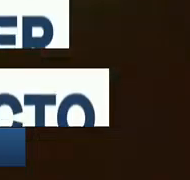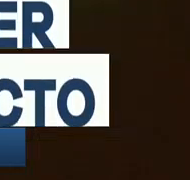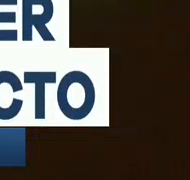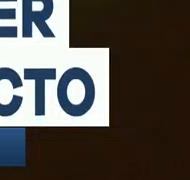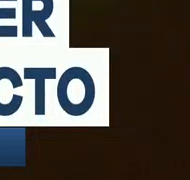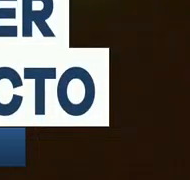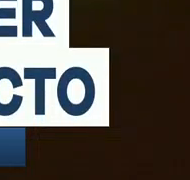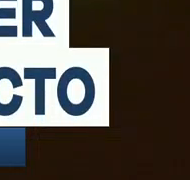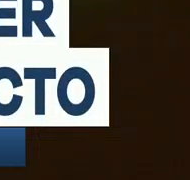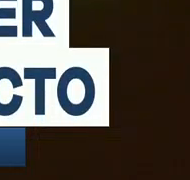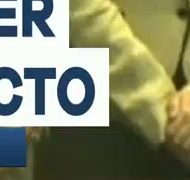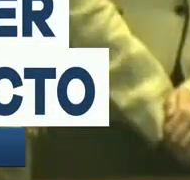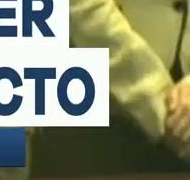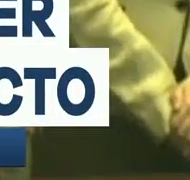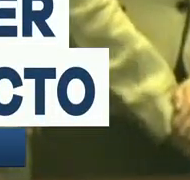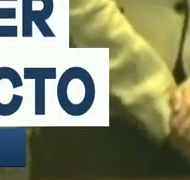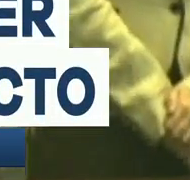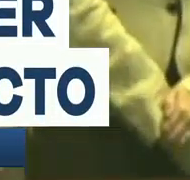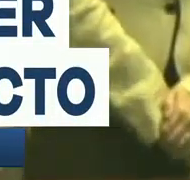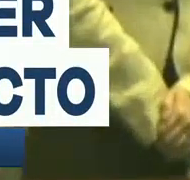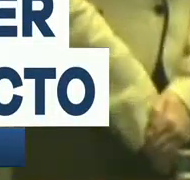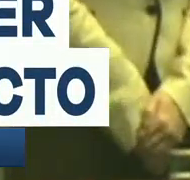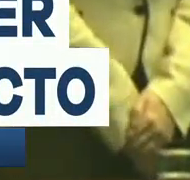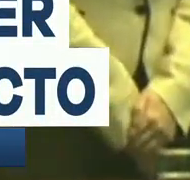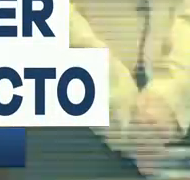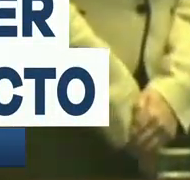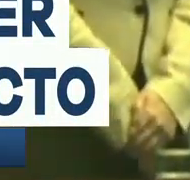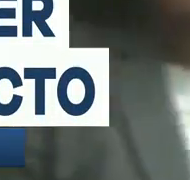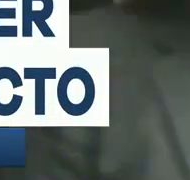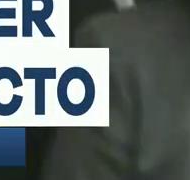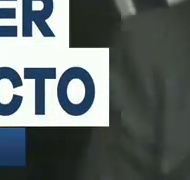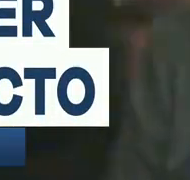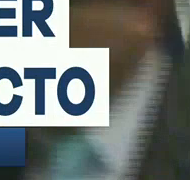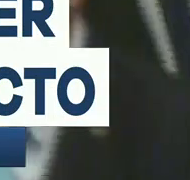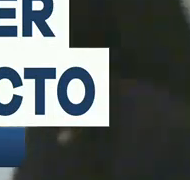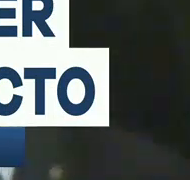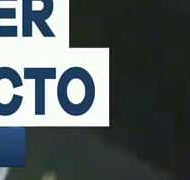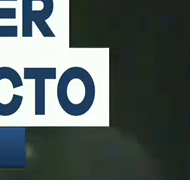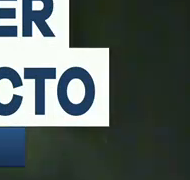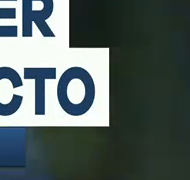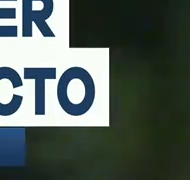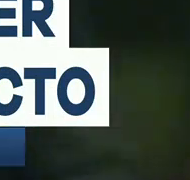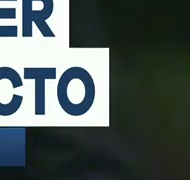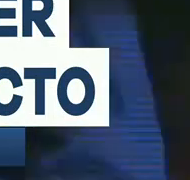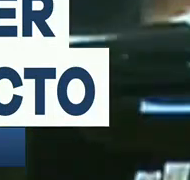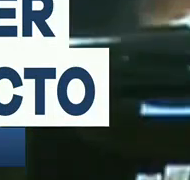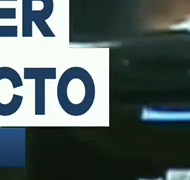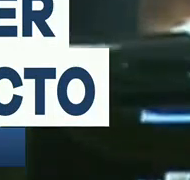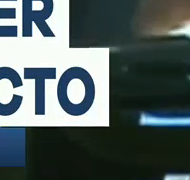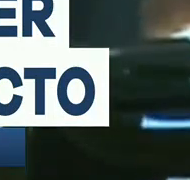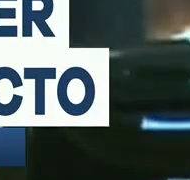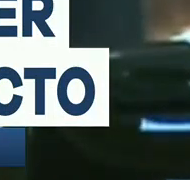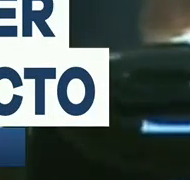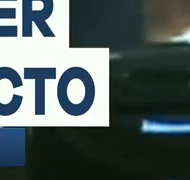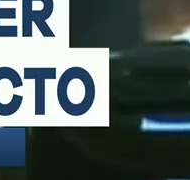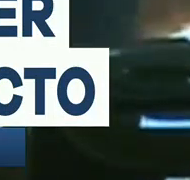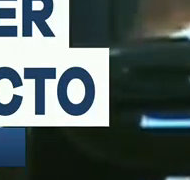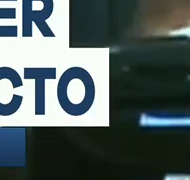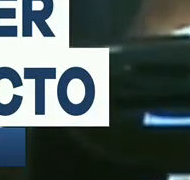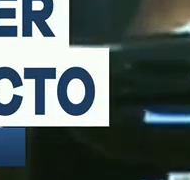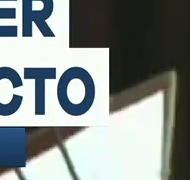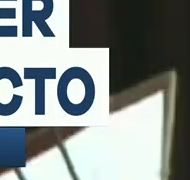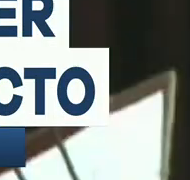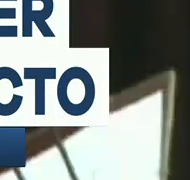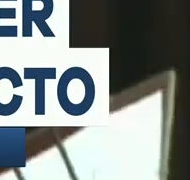Con 94 votos, Otto Sonnenholzner fue elegido vicepresidente de la República. El segundo mandatario dijo que hay que volver a creer